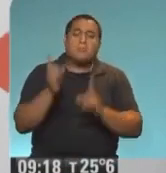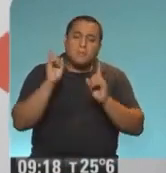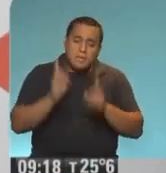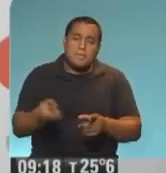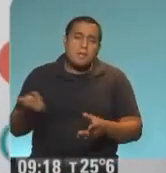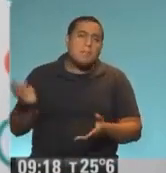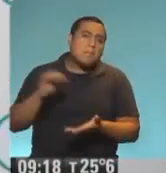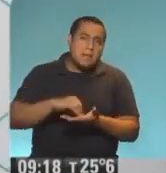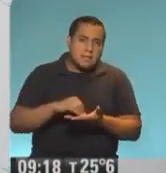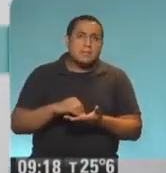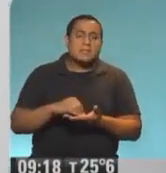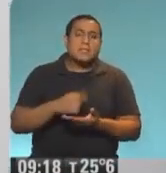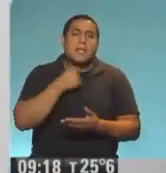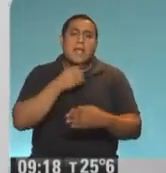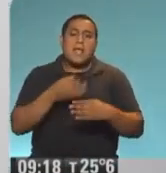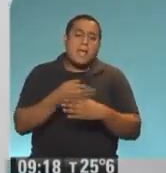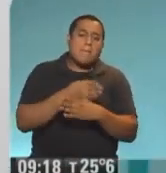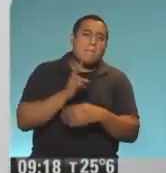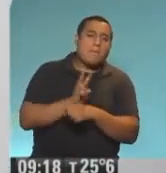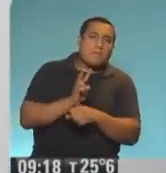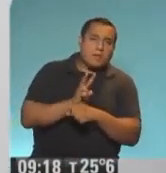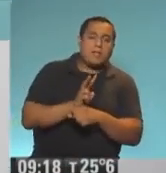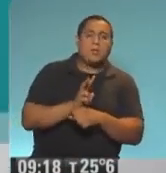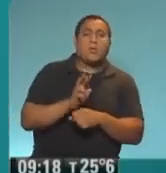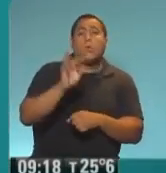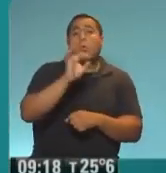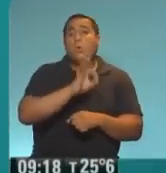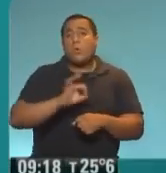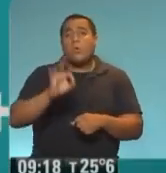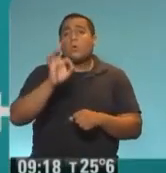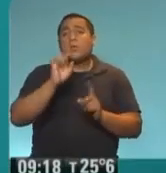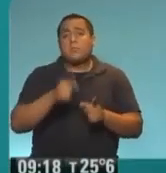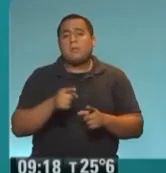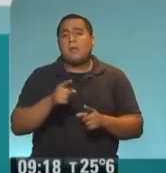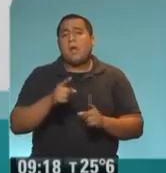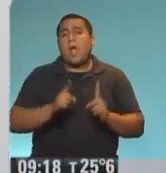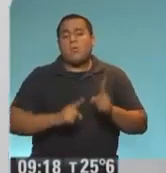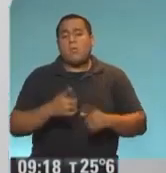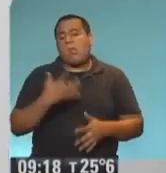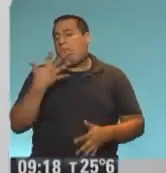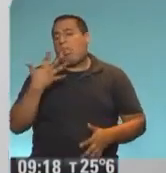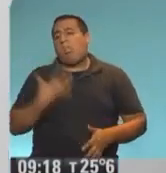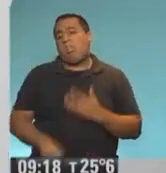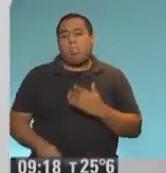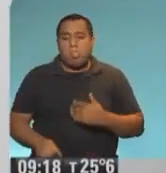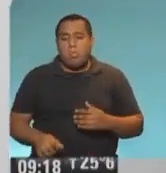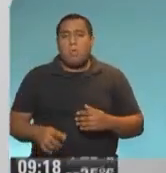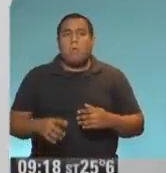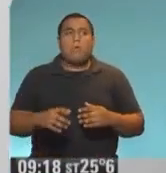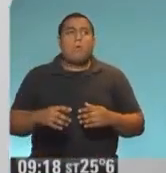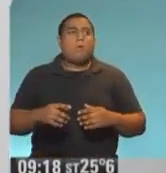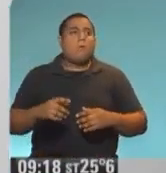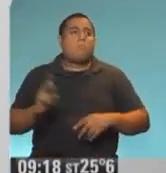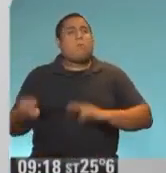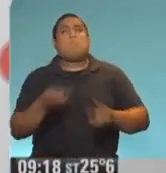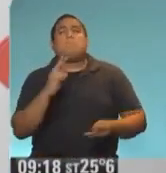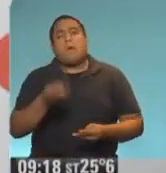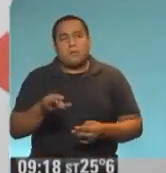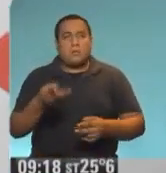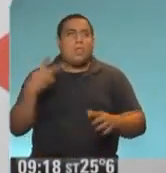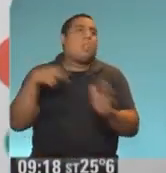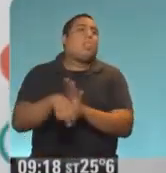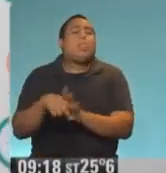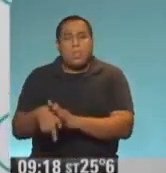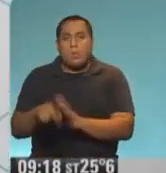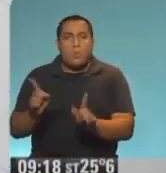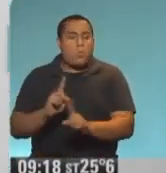evitar, con prevenir, con hacer que las cosas que pueden no ocurrir, no ocurran, y nada menos que muertes, internaciones, que